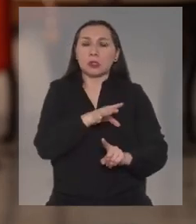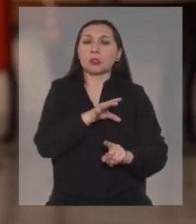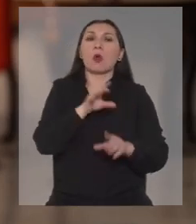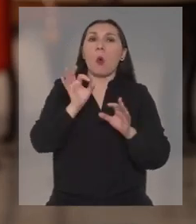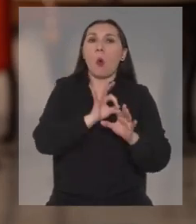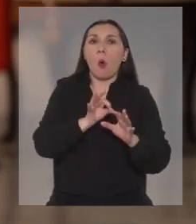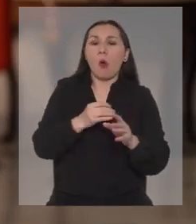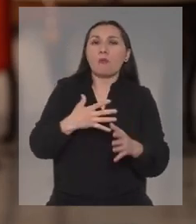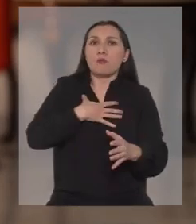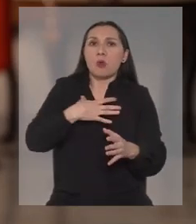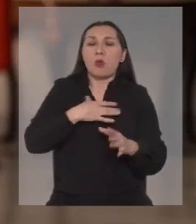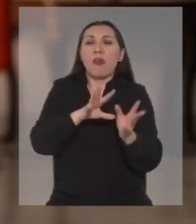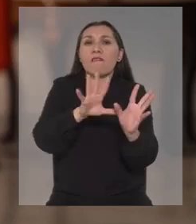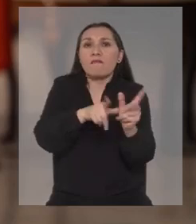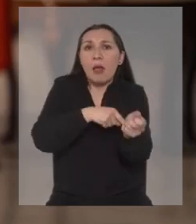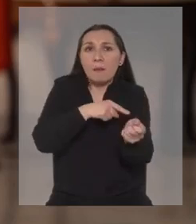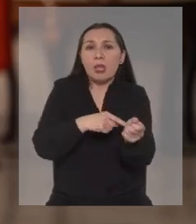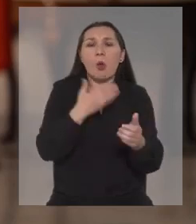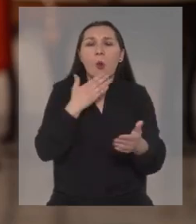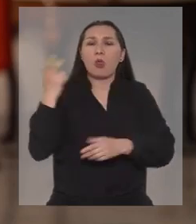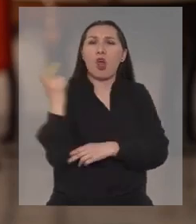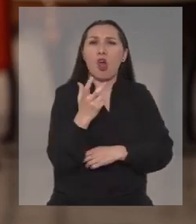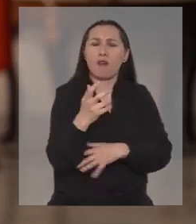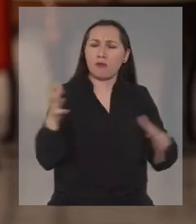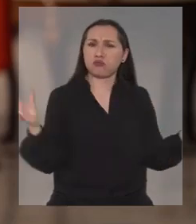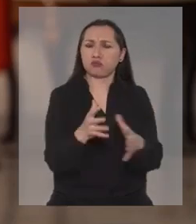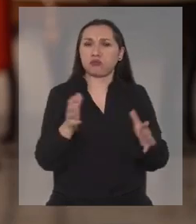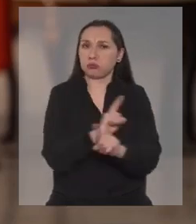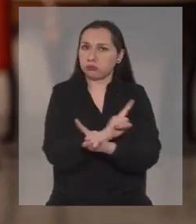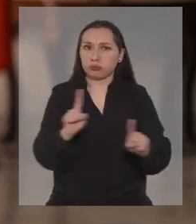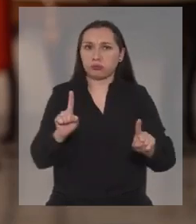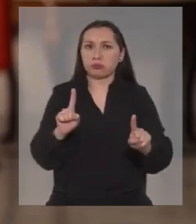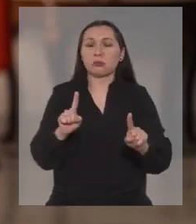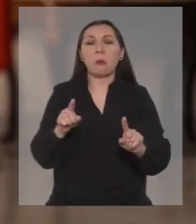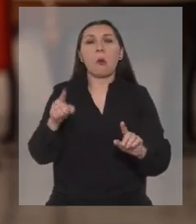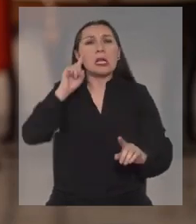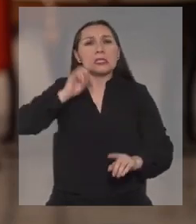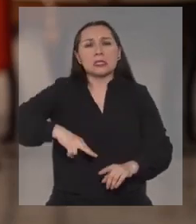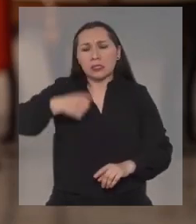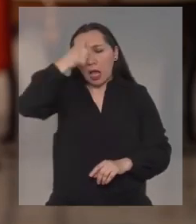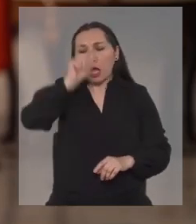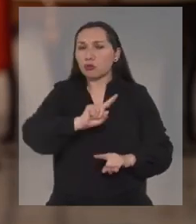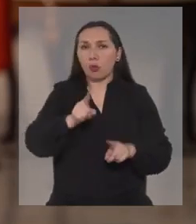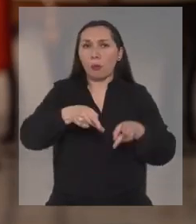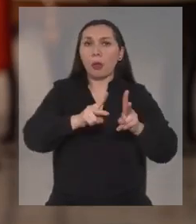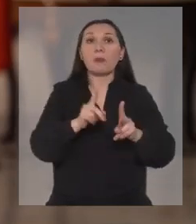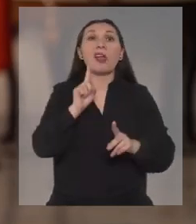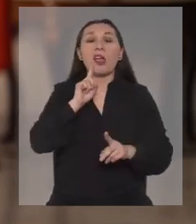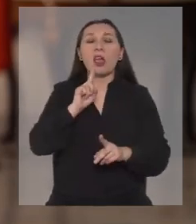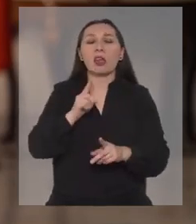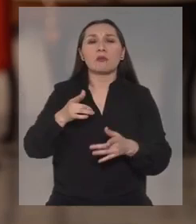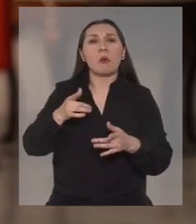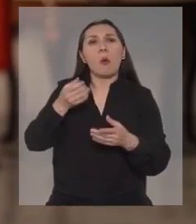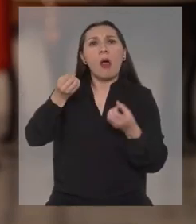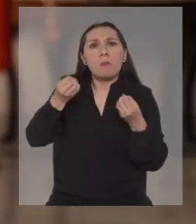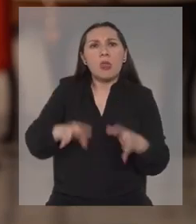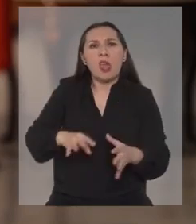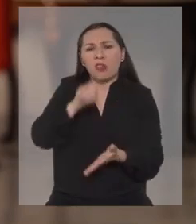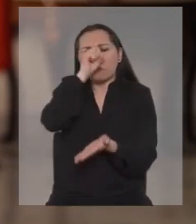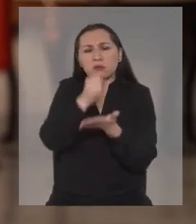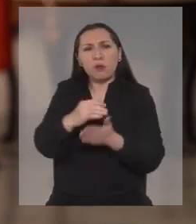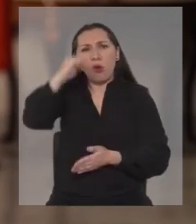intimidar a la familia con un robo violento y no permitiremos la impunidad para quienes defraudan la confianza de los